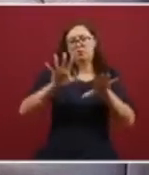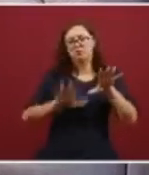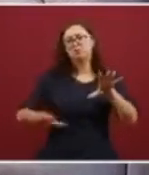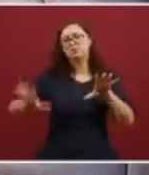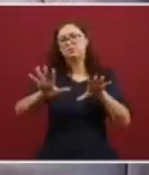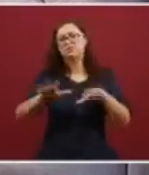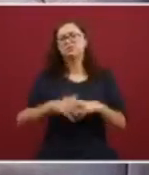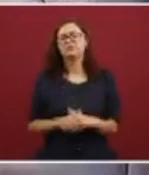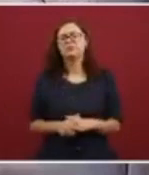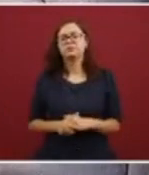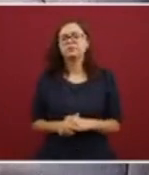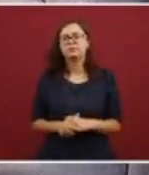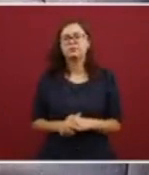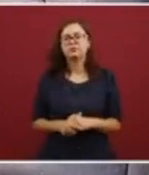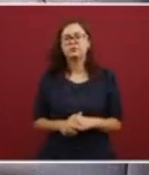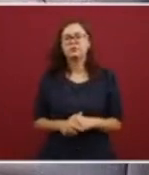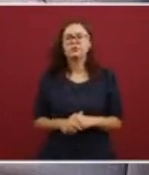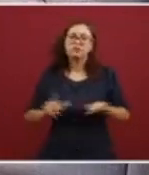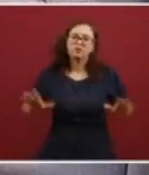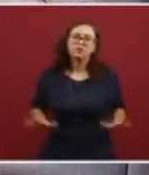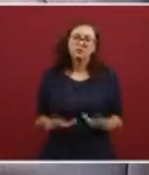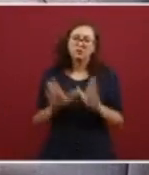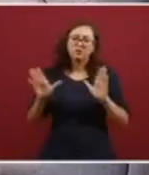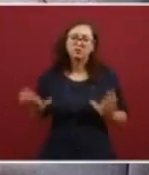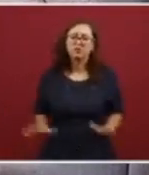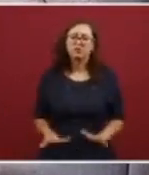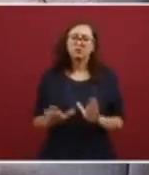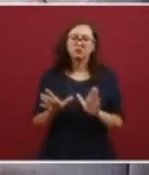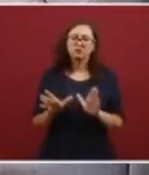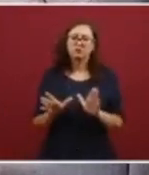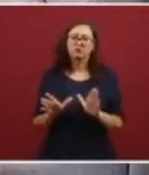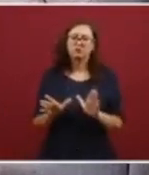los acuerdos o entre lo que se impulsa a través